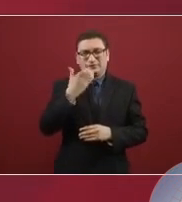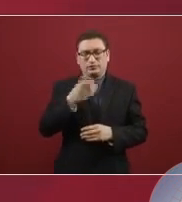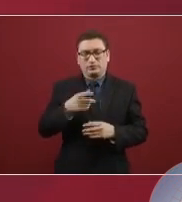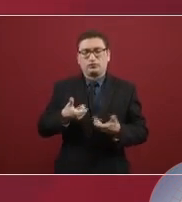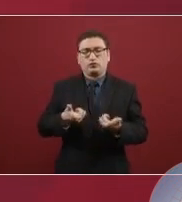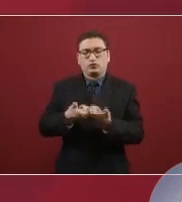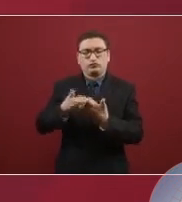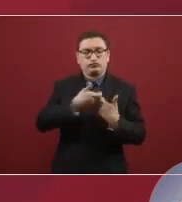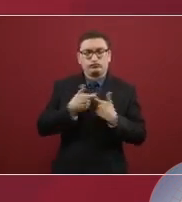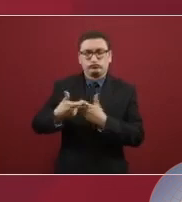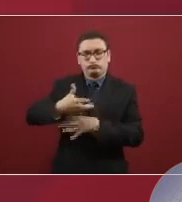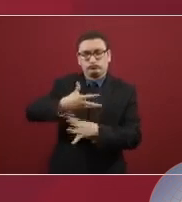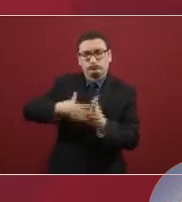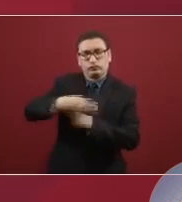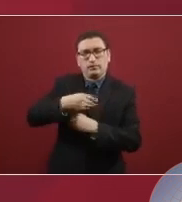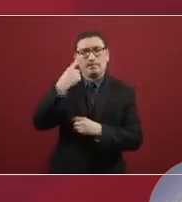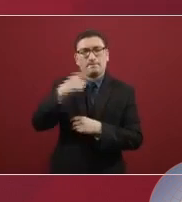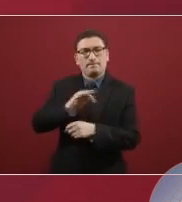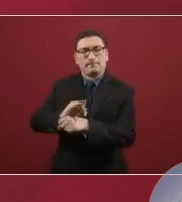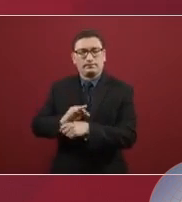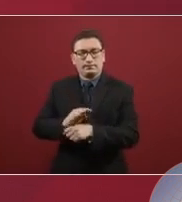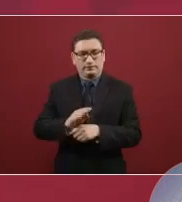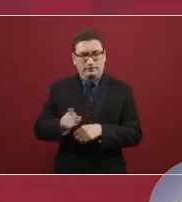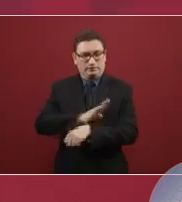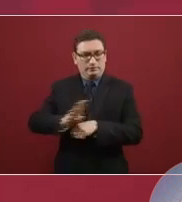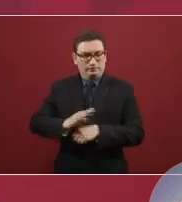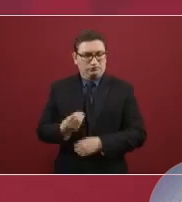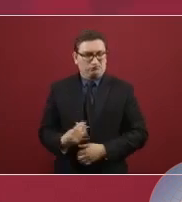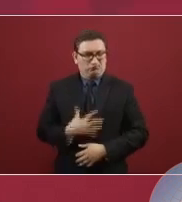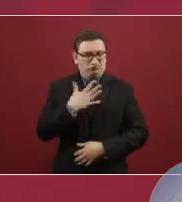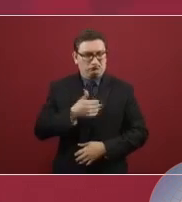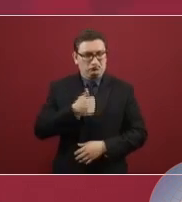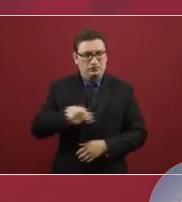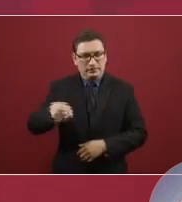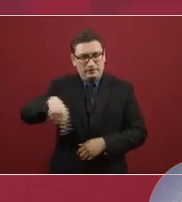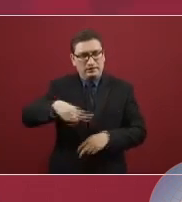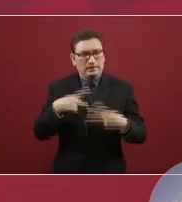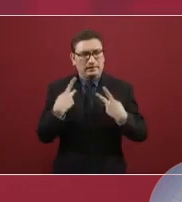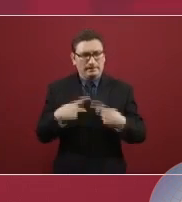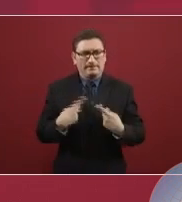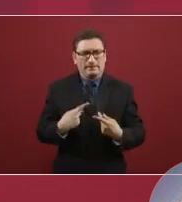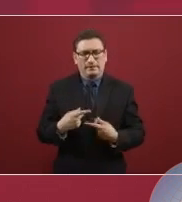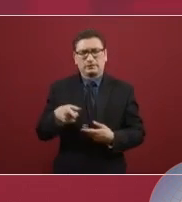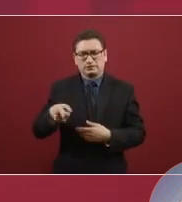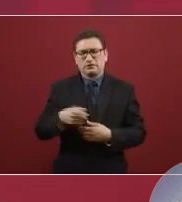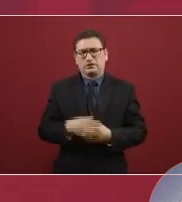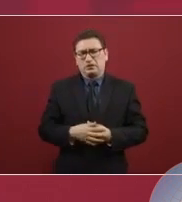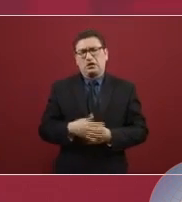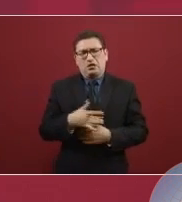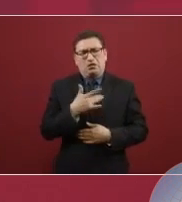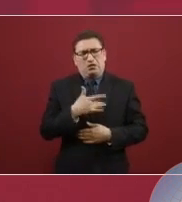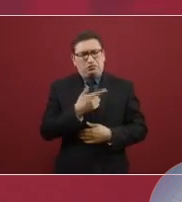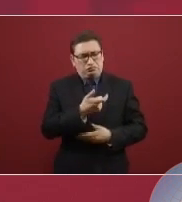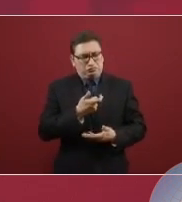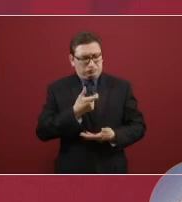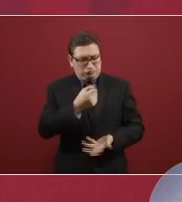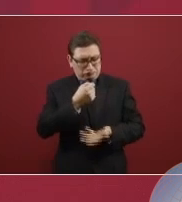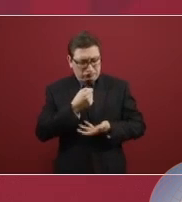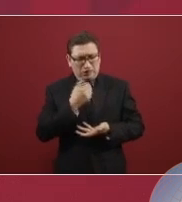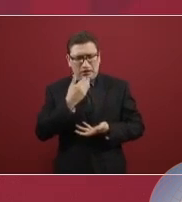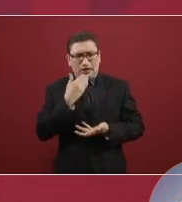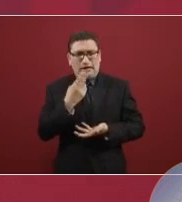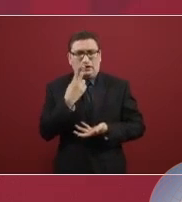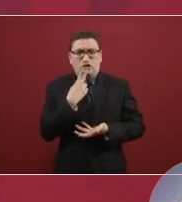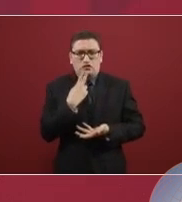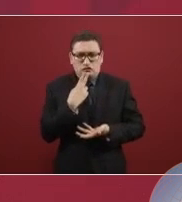bienestar para que la gente pueda eh utilizar